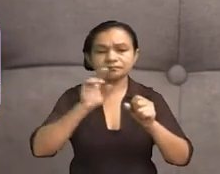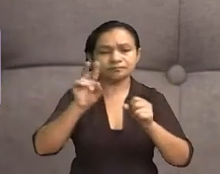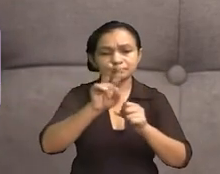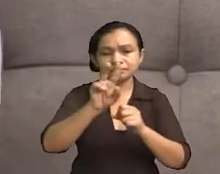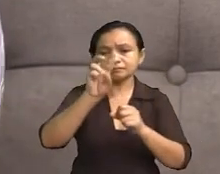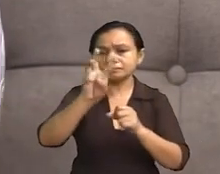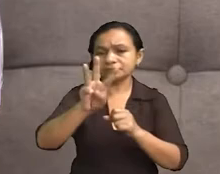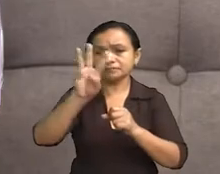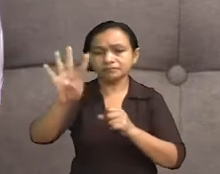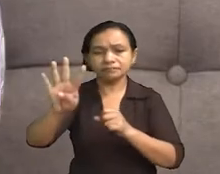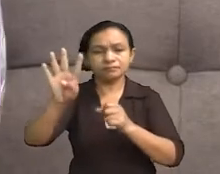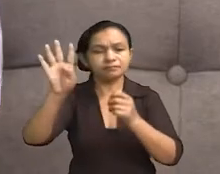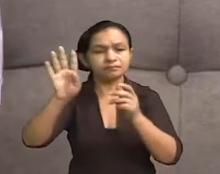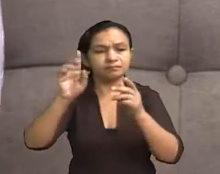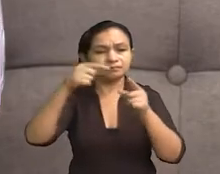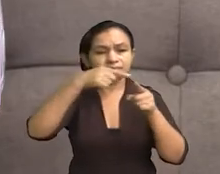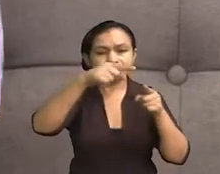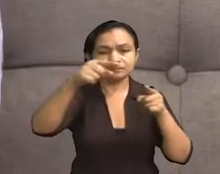2, 3, 4 comunidades que están